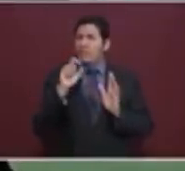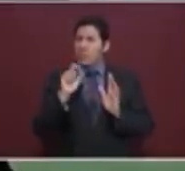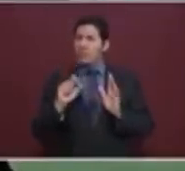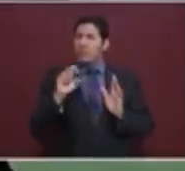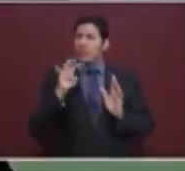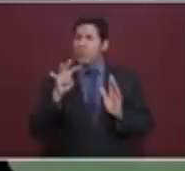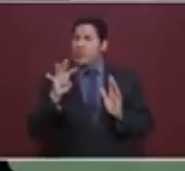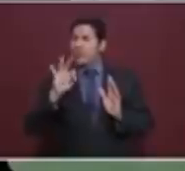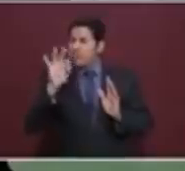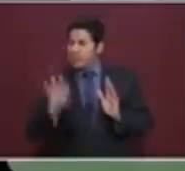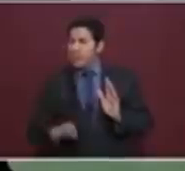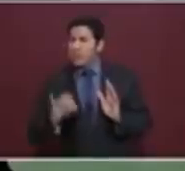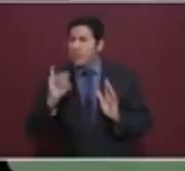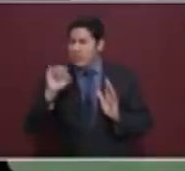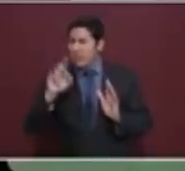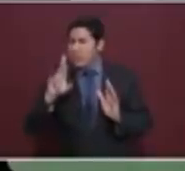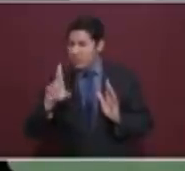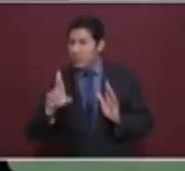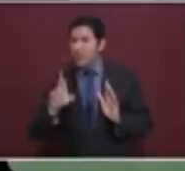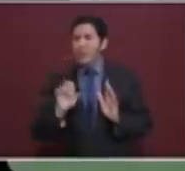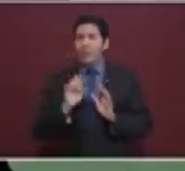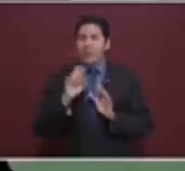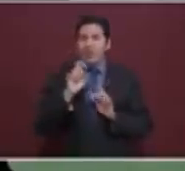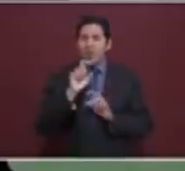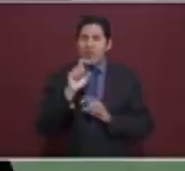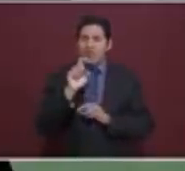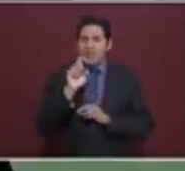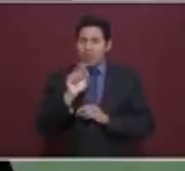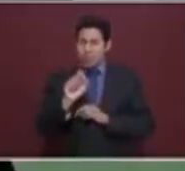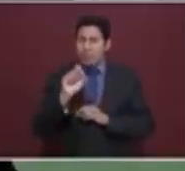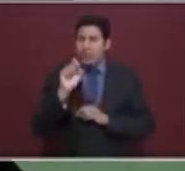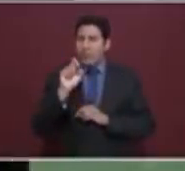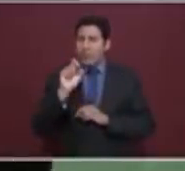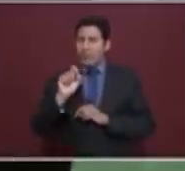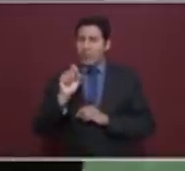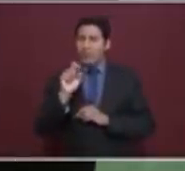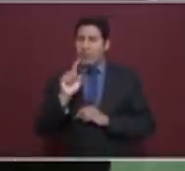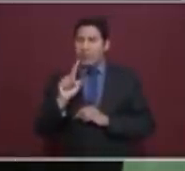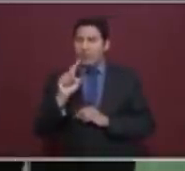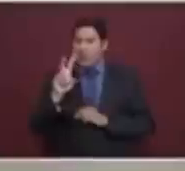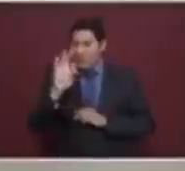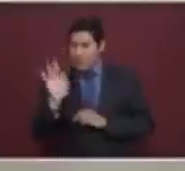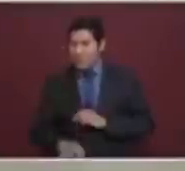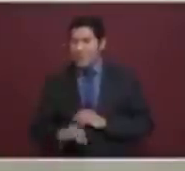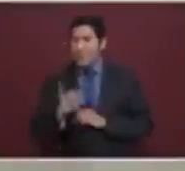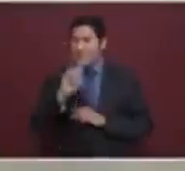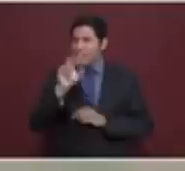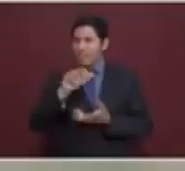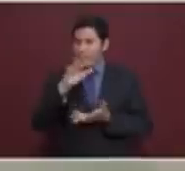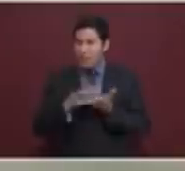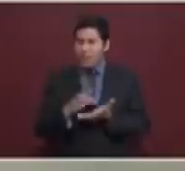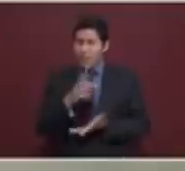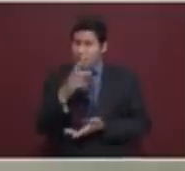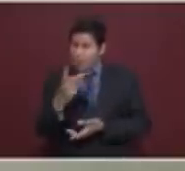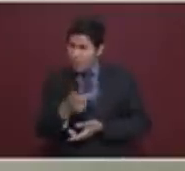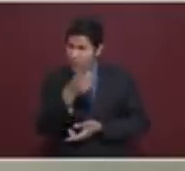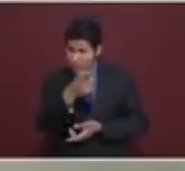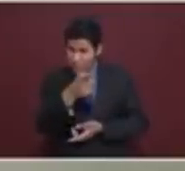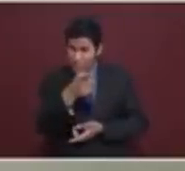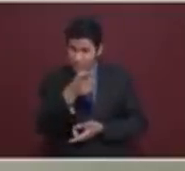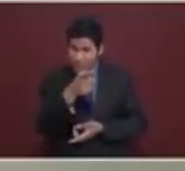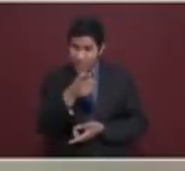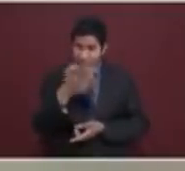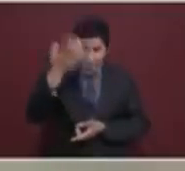para y hacer y el 2.1 por ciento para lo que es la reducción de edad considera que esto da cumplimiento a